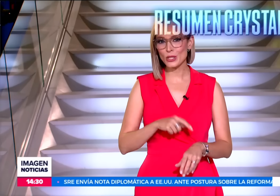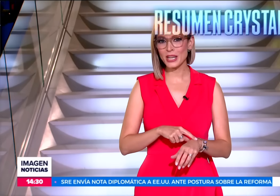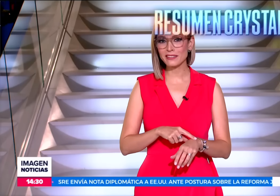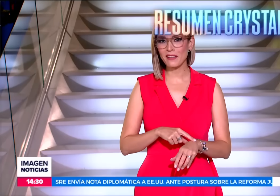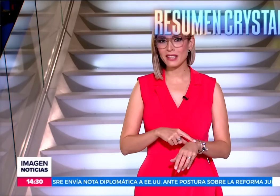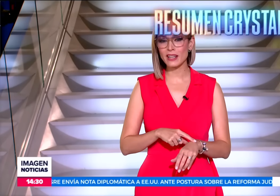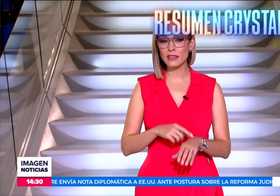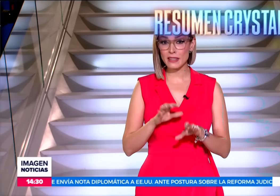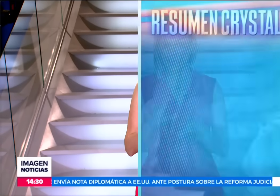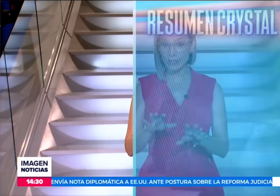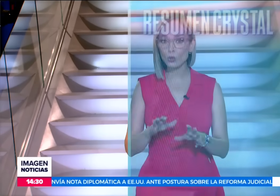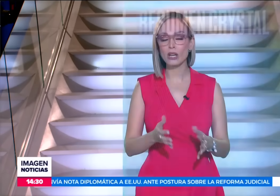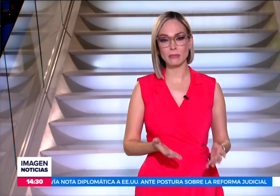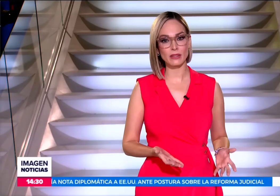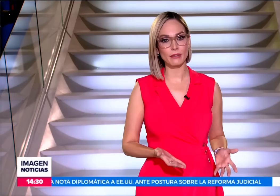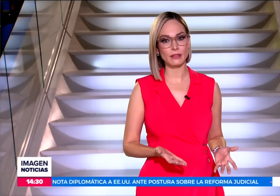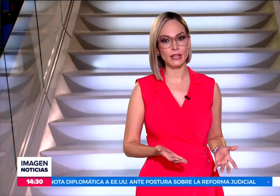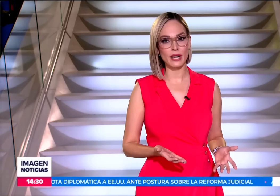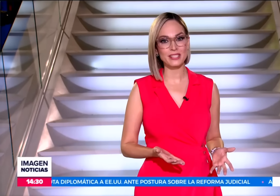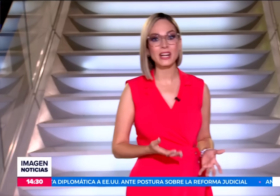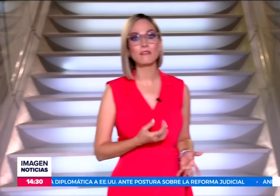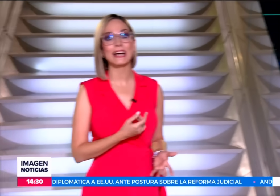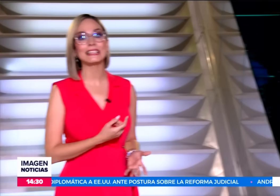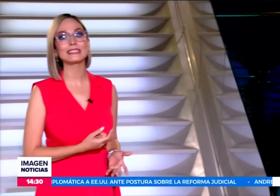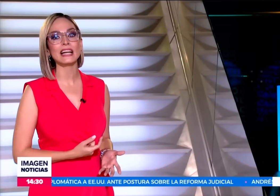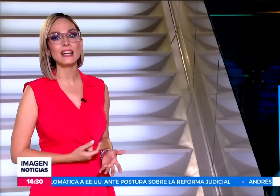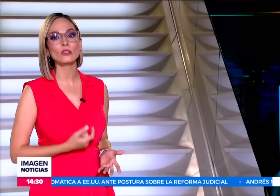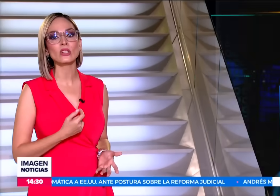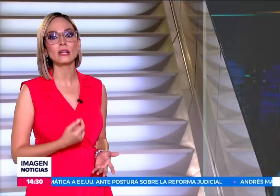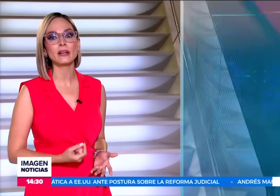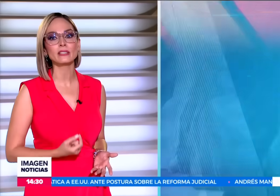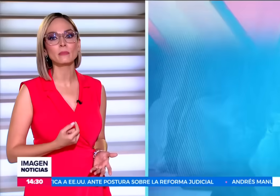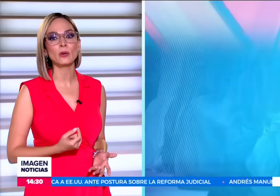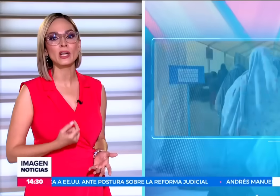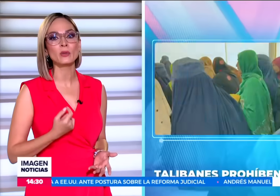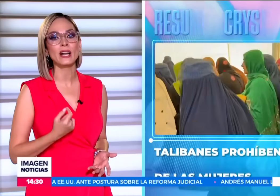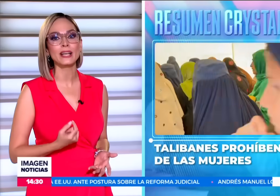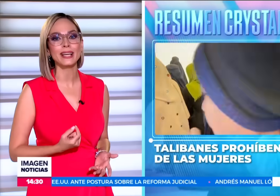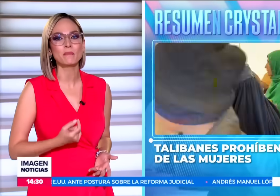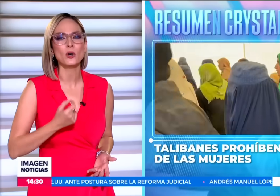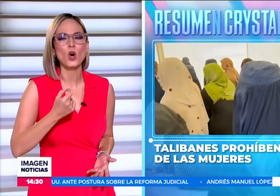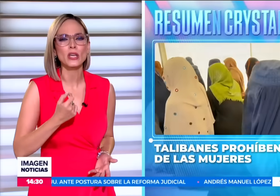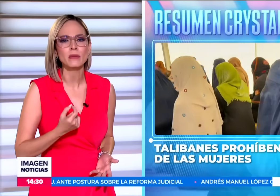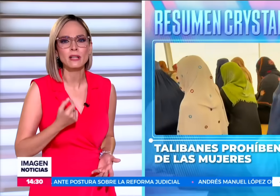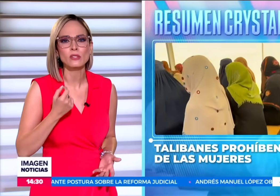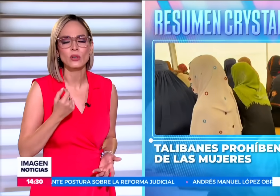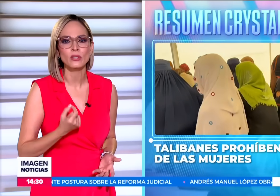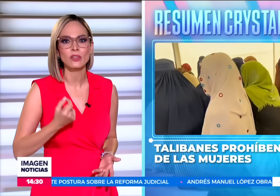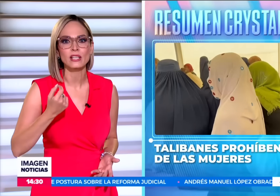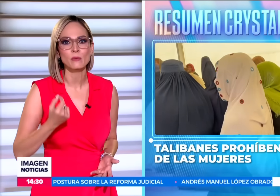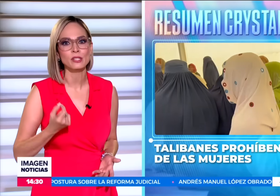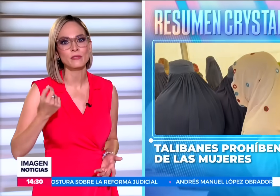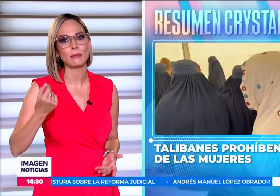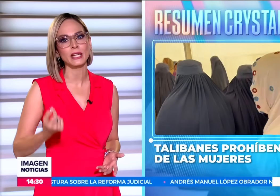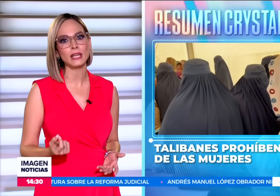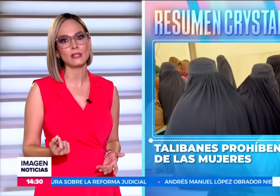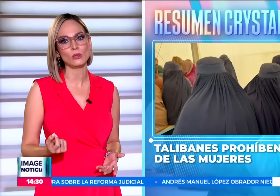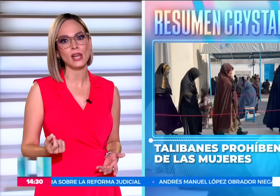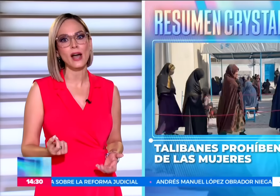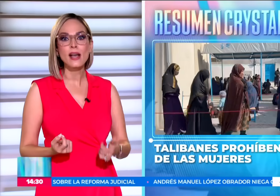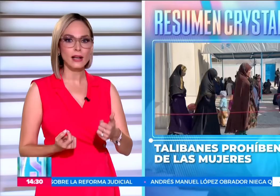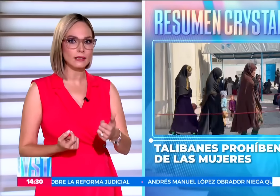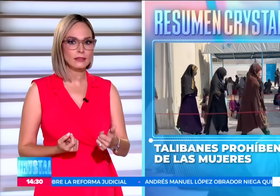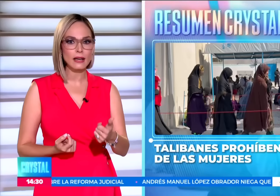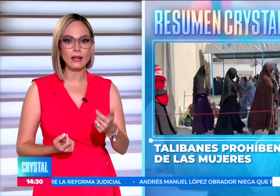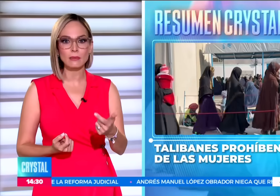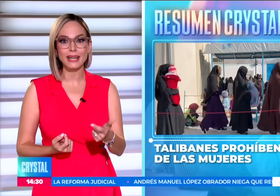Ya son las 2:30 de la tarde y de esto también debe enterarse. En Afganistán, los talibanes imponen una ley que prohíbe el sonido de las voces femeninas, o